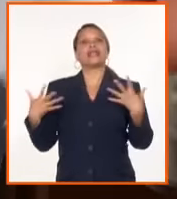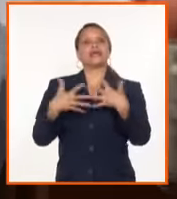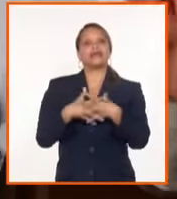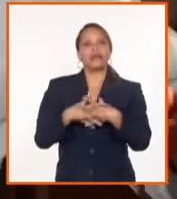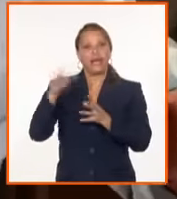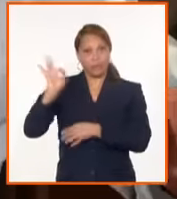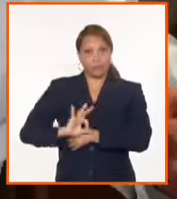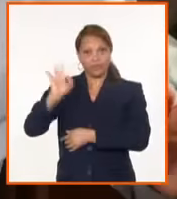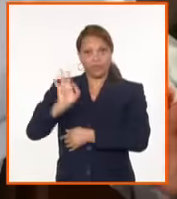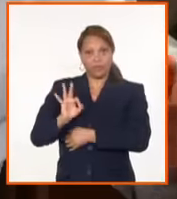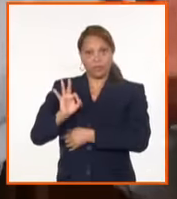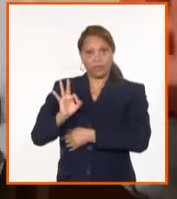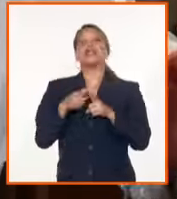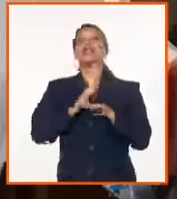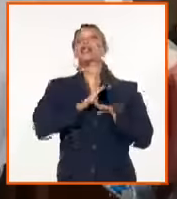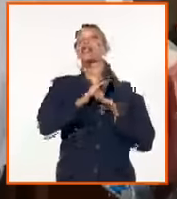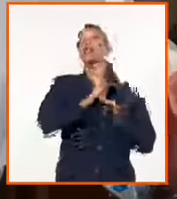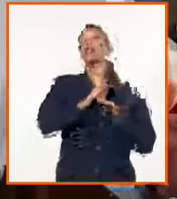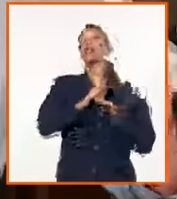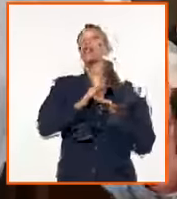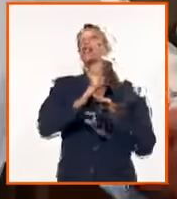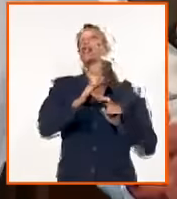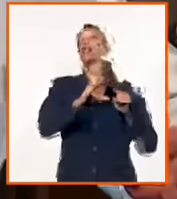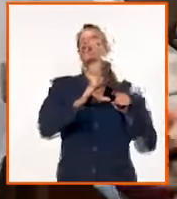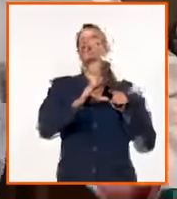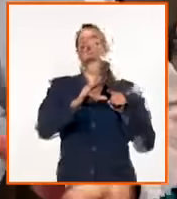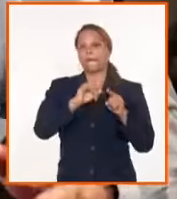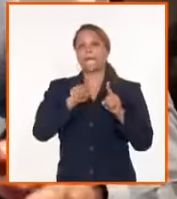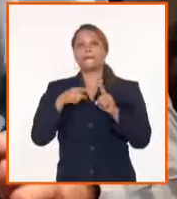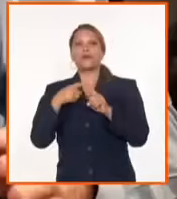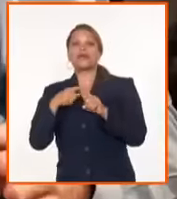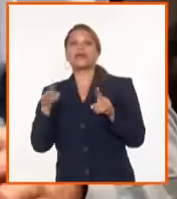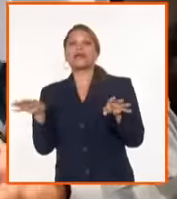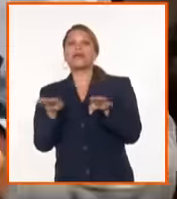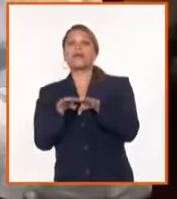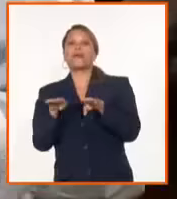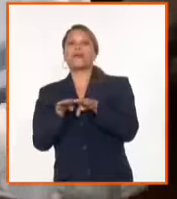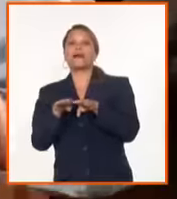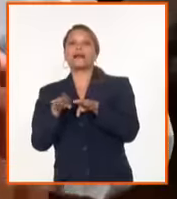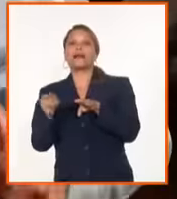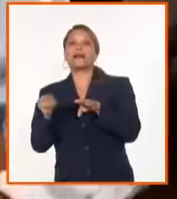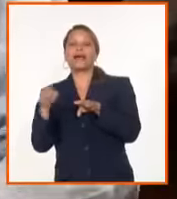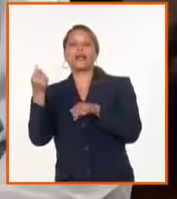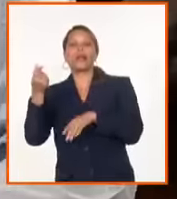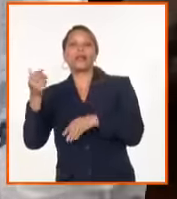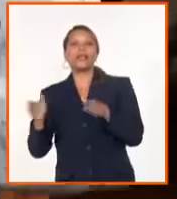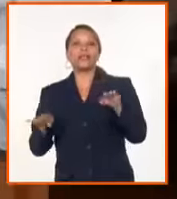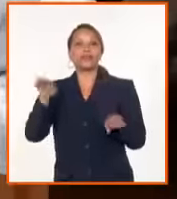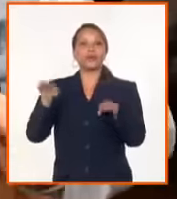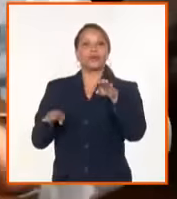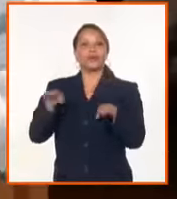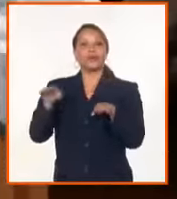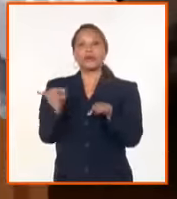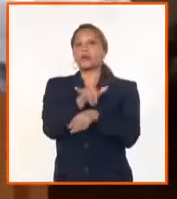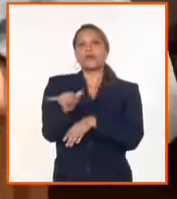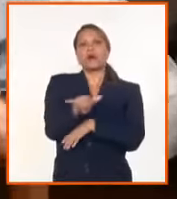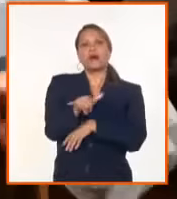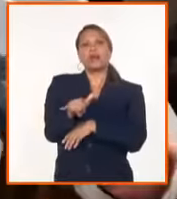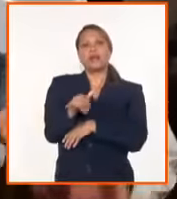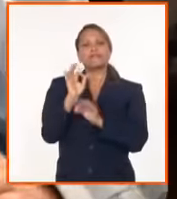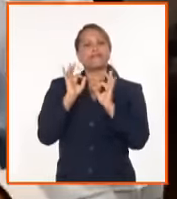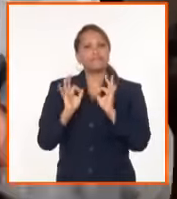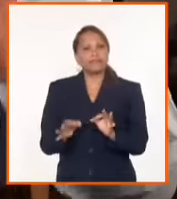ciento de salario, el poder adquisitivo del salario con relación a los precios, iba a ser más o menos igual, porque iban a haber las